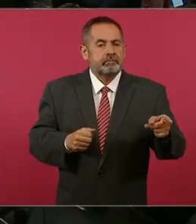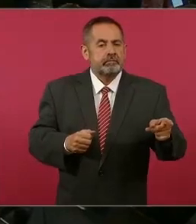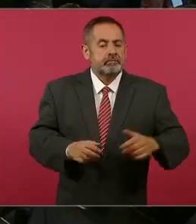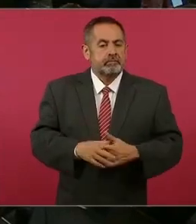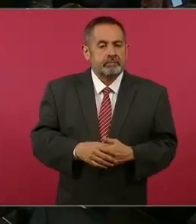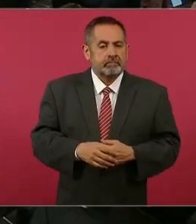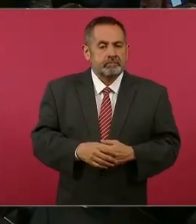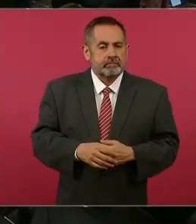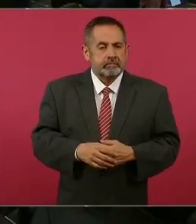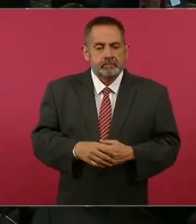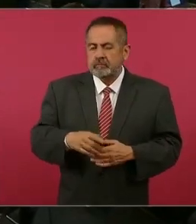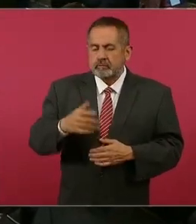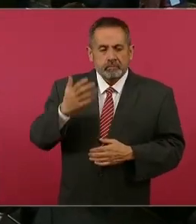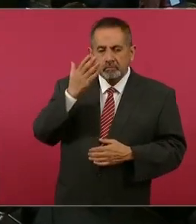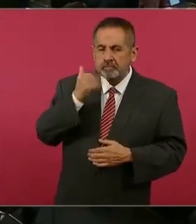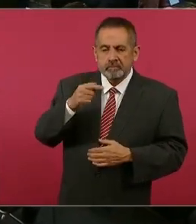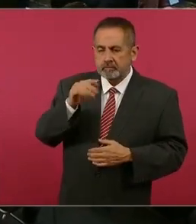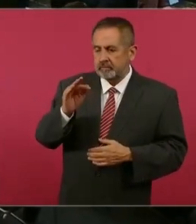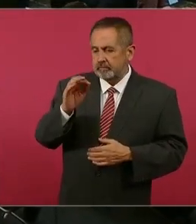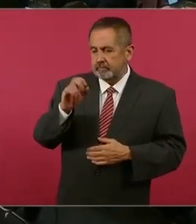que no hay fentanilo.